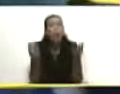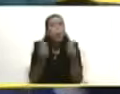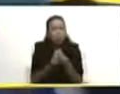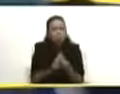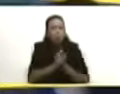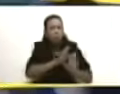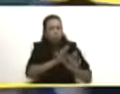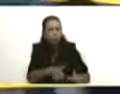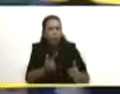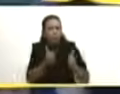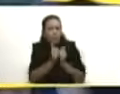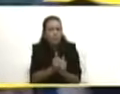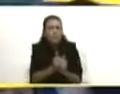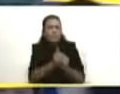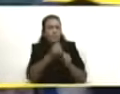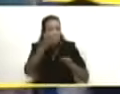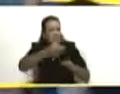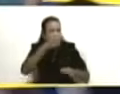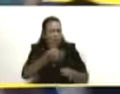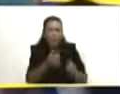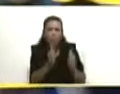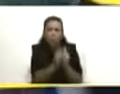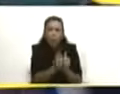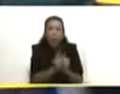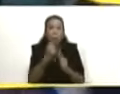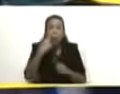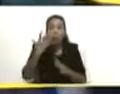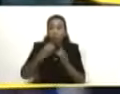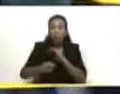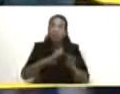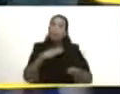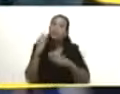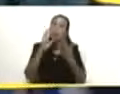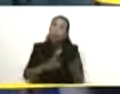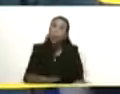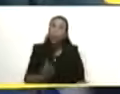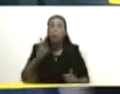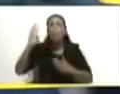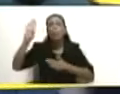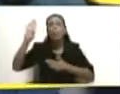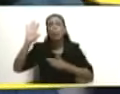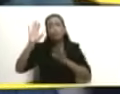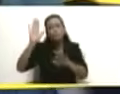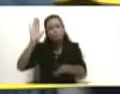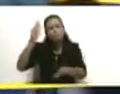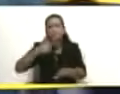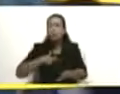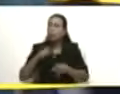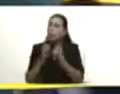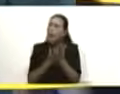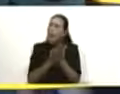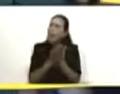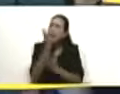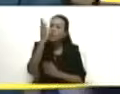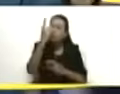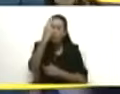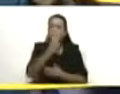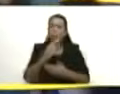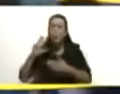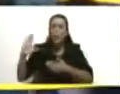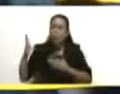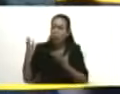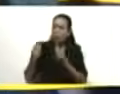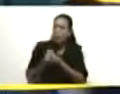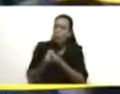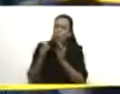a su lado, firme. Cuando partió físicamente nos juramentó y hemos sido leales al juramento que hicimos con